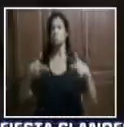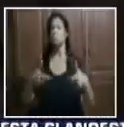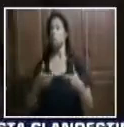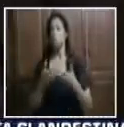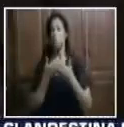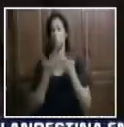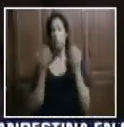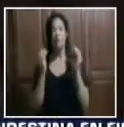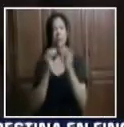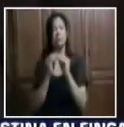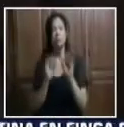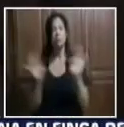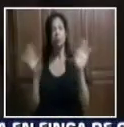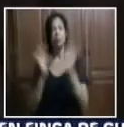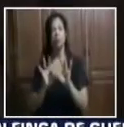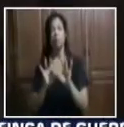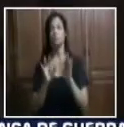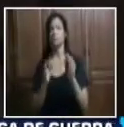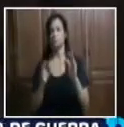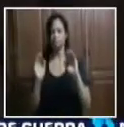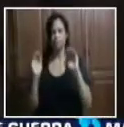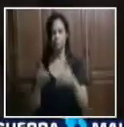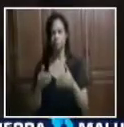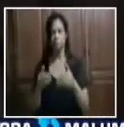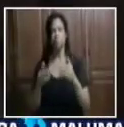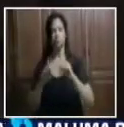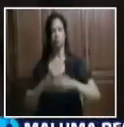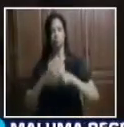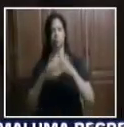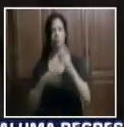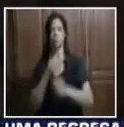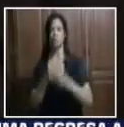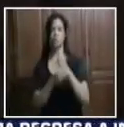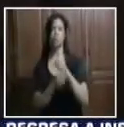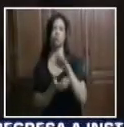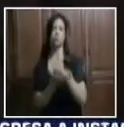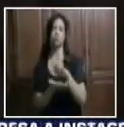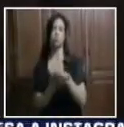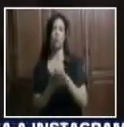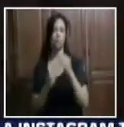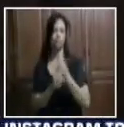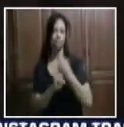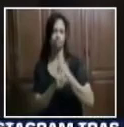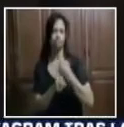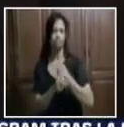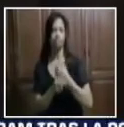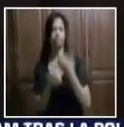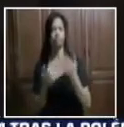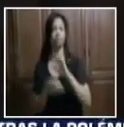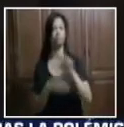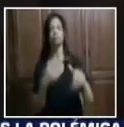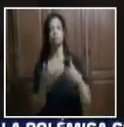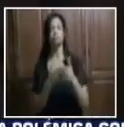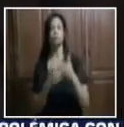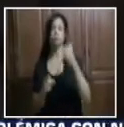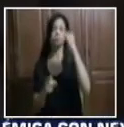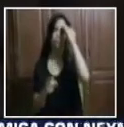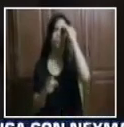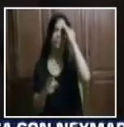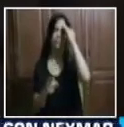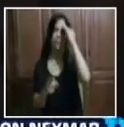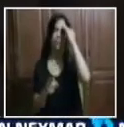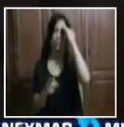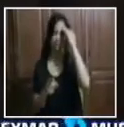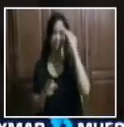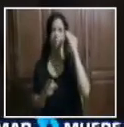que ocuparse del inicio del curso escolar. Y todos sabían, incluyendo los que se iban y los que entraban, que